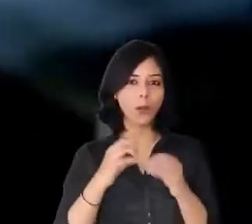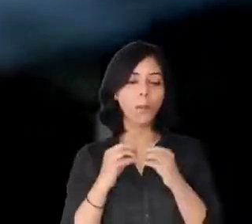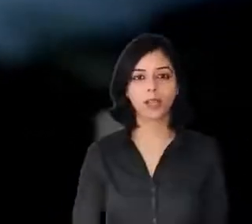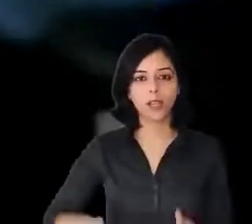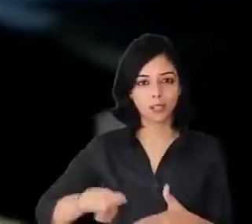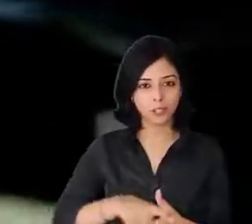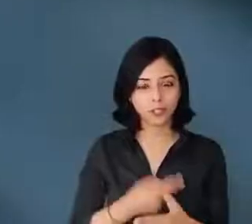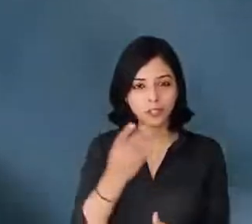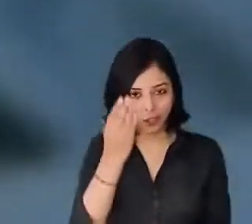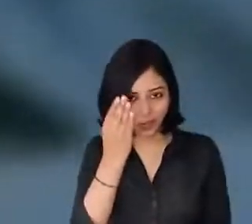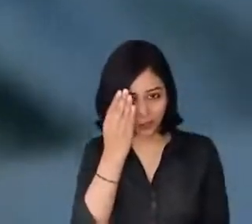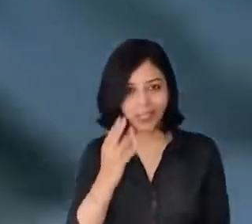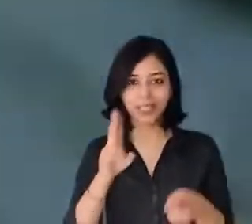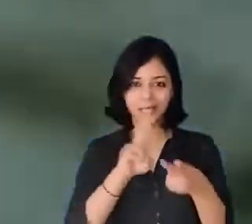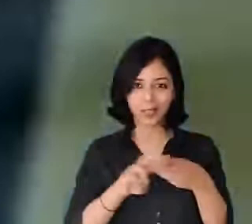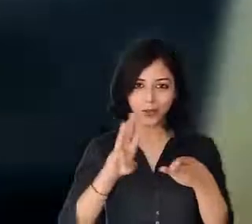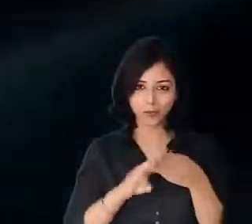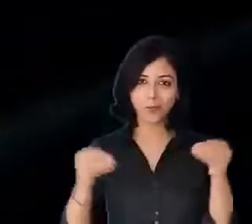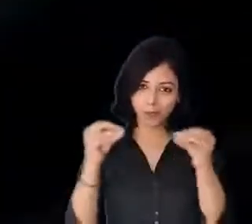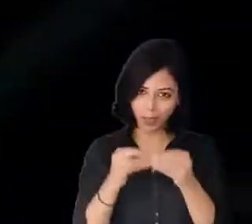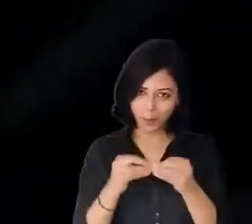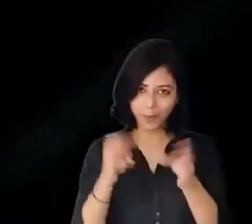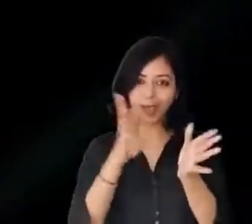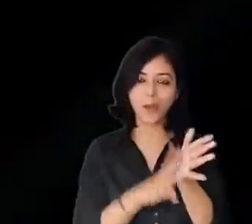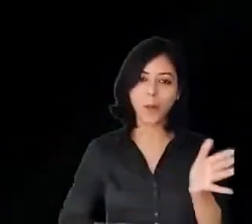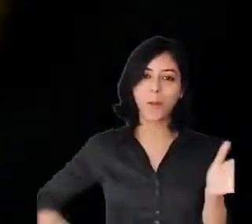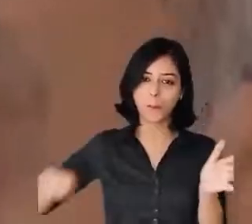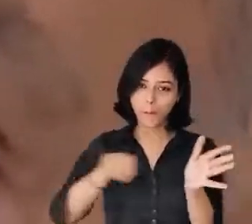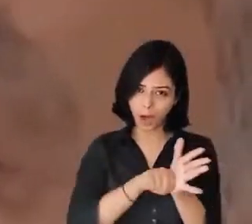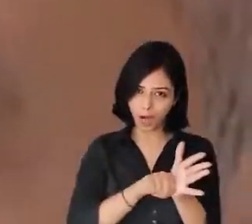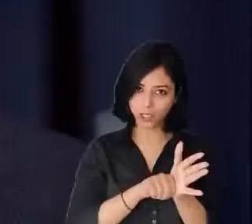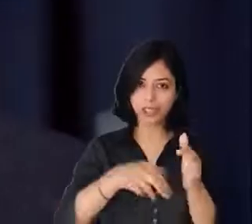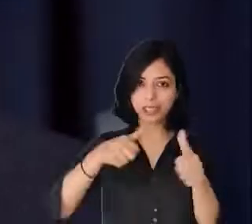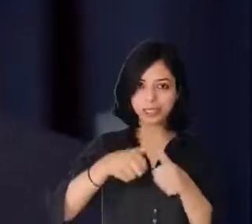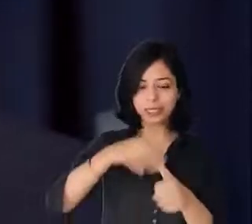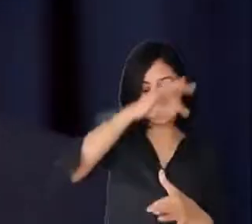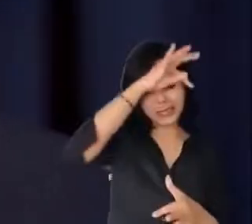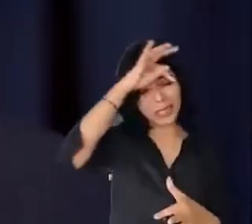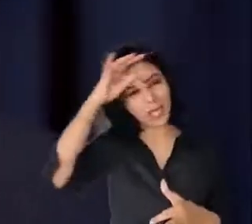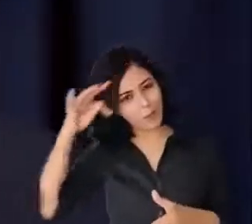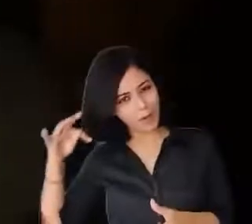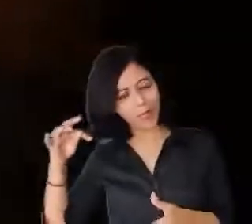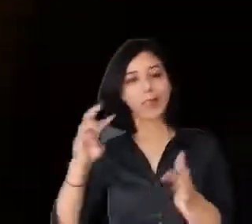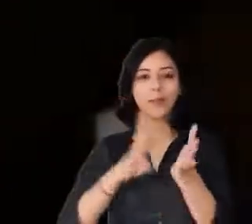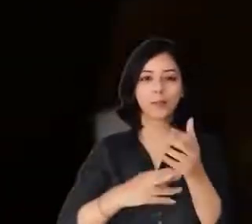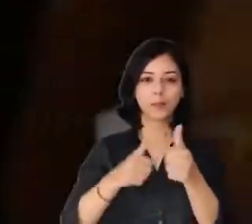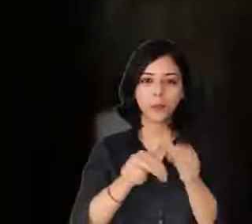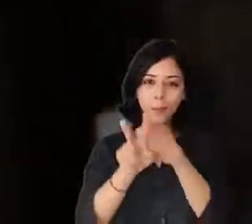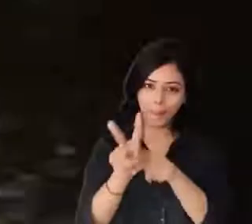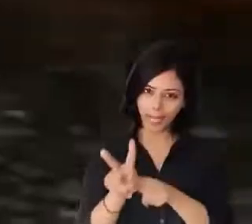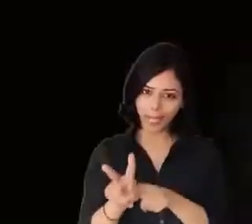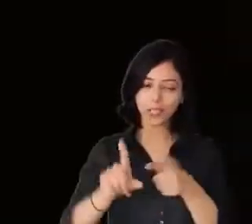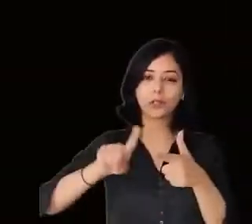Paxton se paró y la sujetó. Ella empezó a llorar y a gritar. Ella quiso irse, pero él la sujetó y la sentó. Jimmy